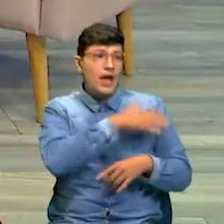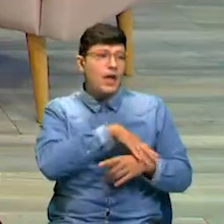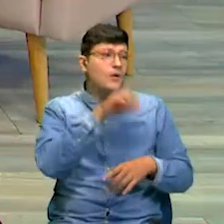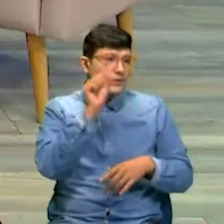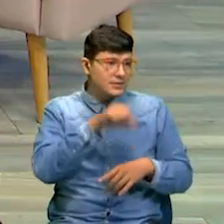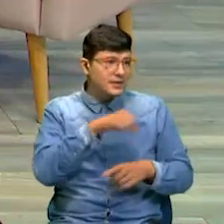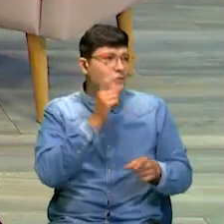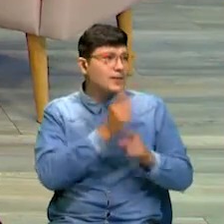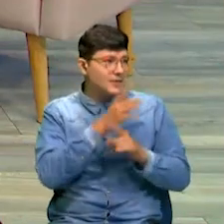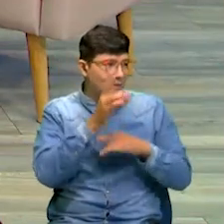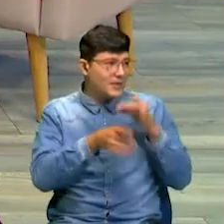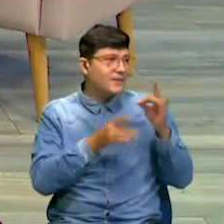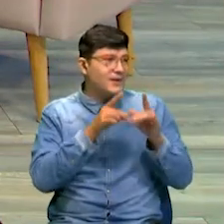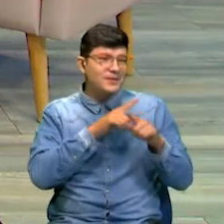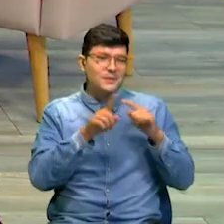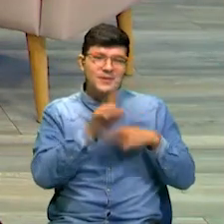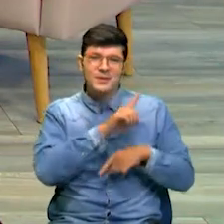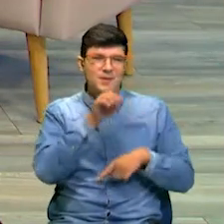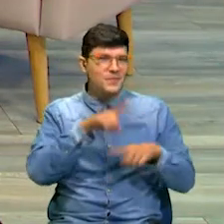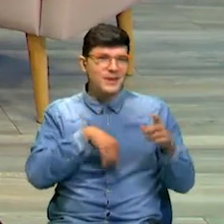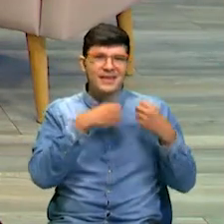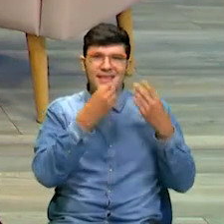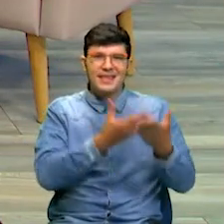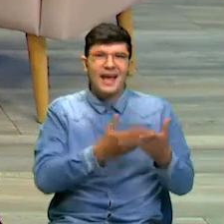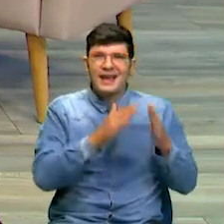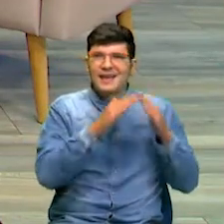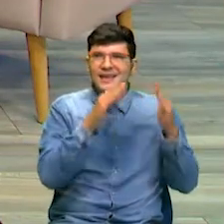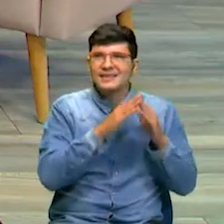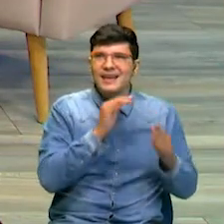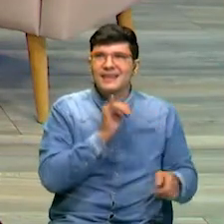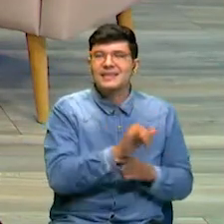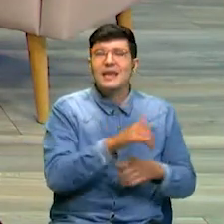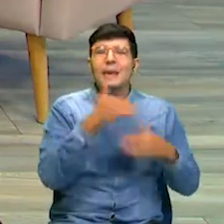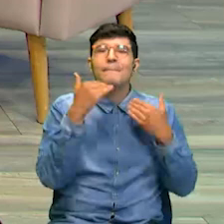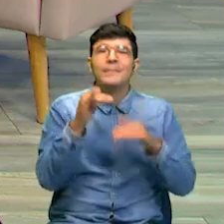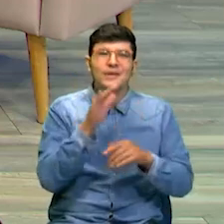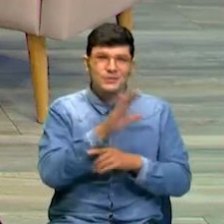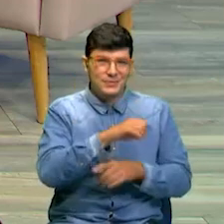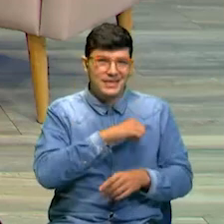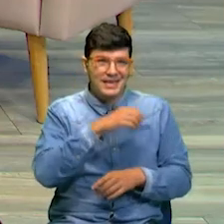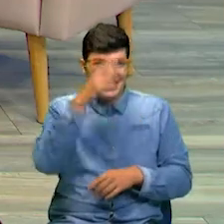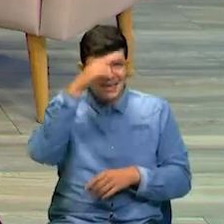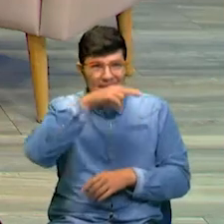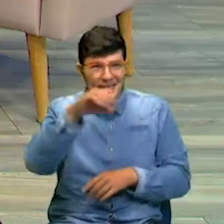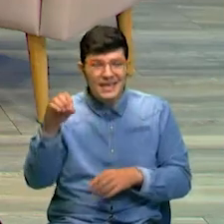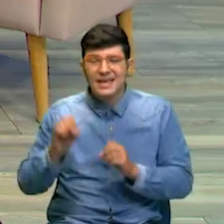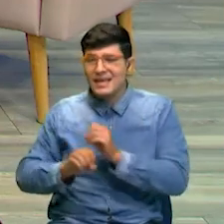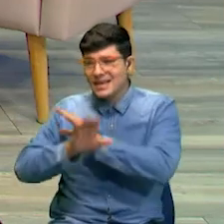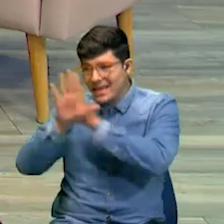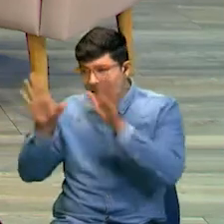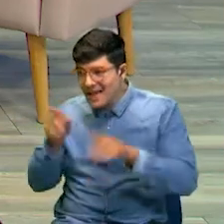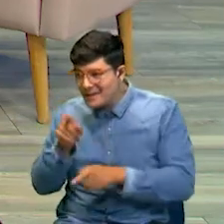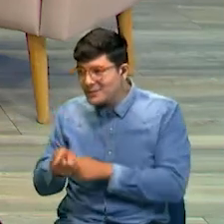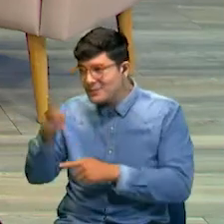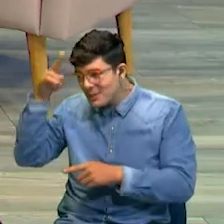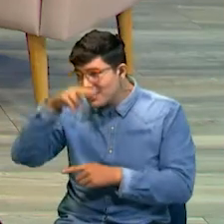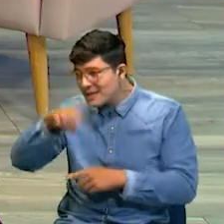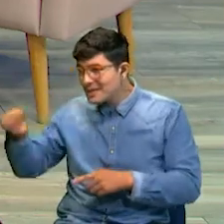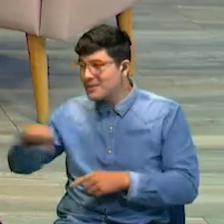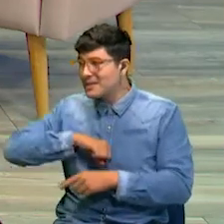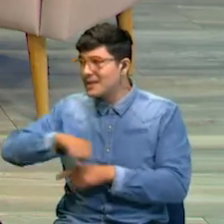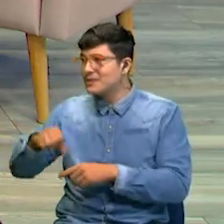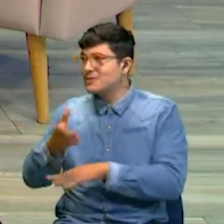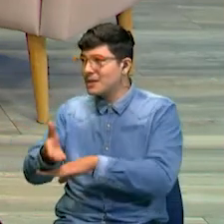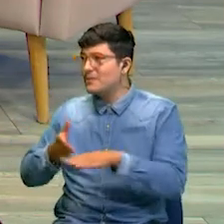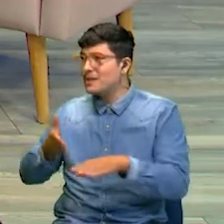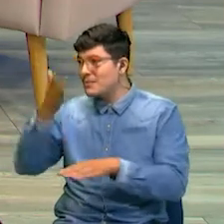puede regalar los bienes así, ¿cierto? Okay. Y menos cuando tiene hijos. Claro. Sí. Entonces los hijos están en todo su derecho de reclamar. Porque o sea, eso